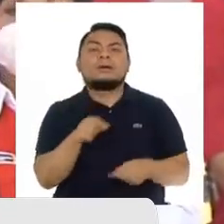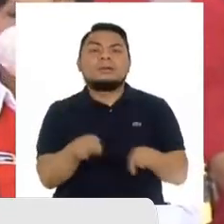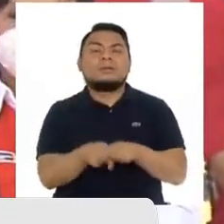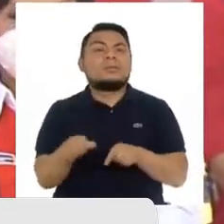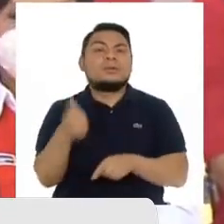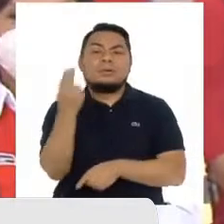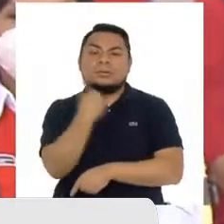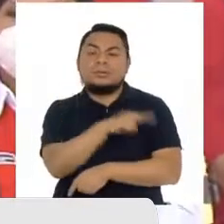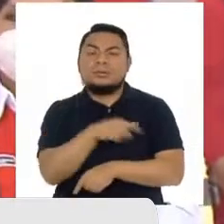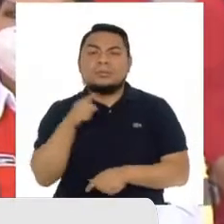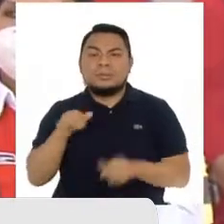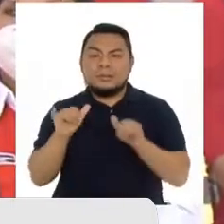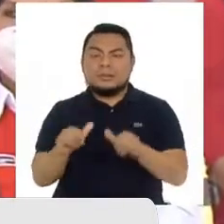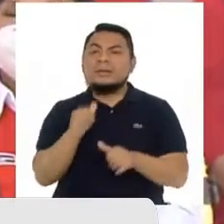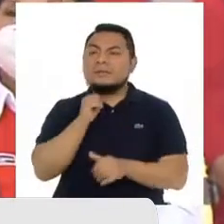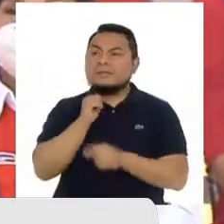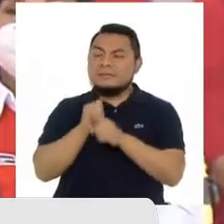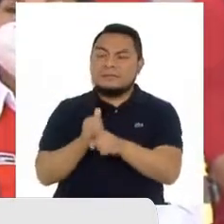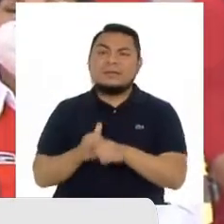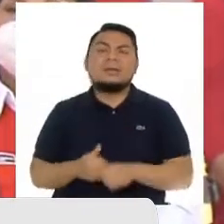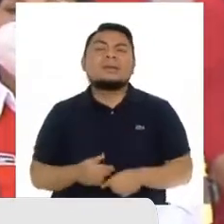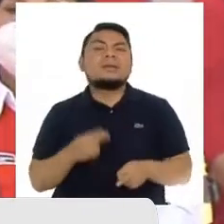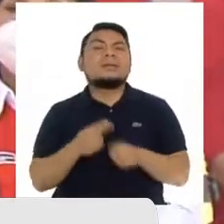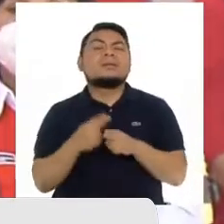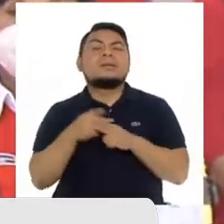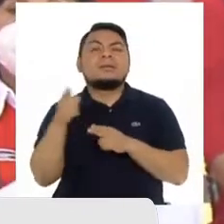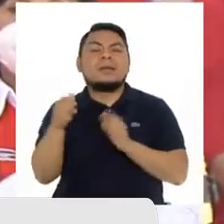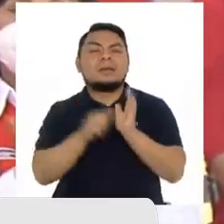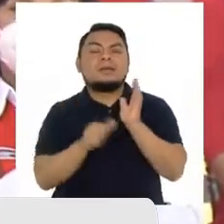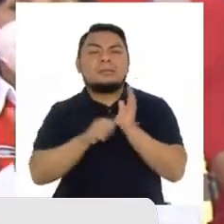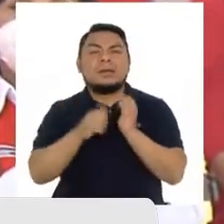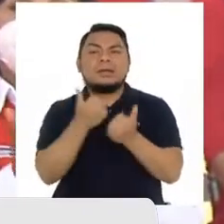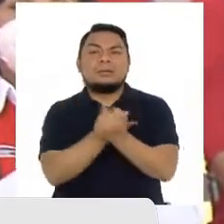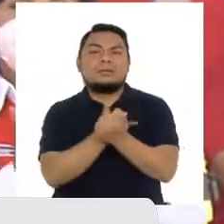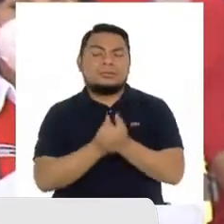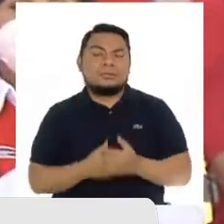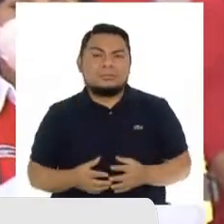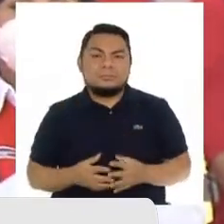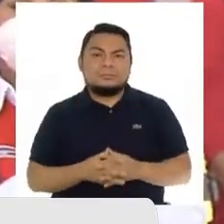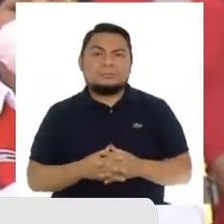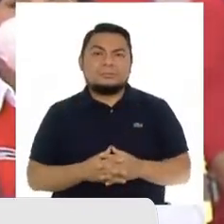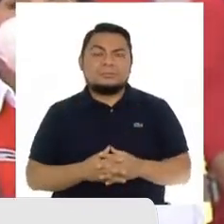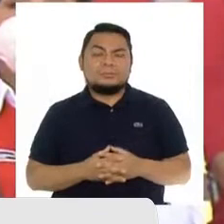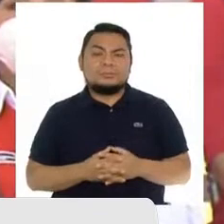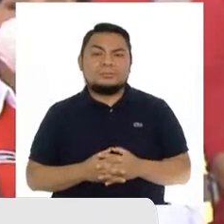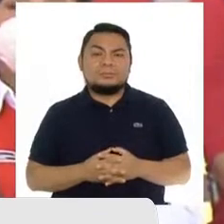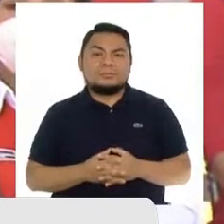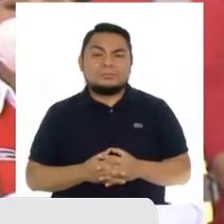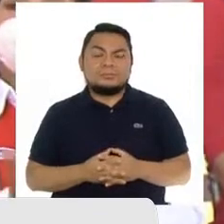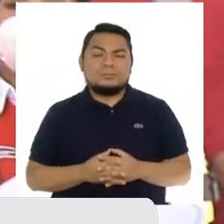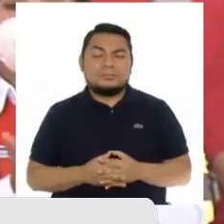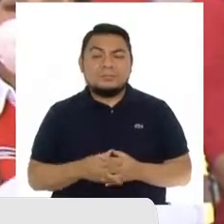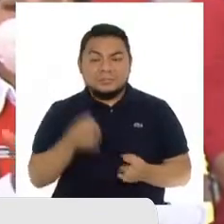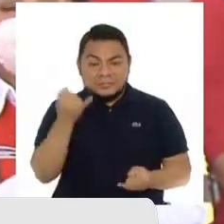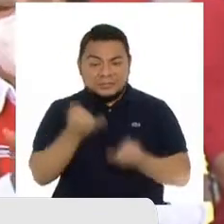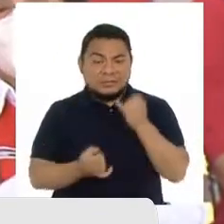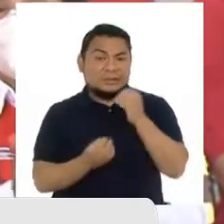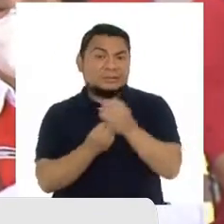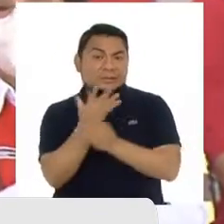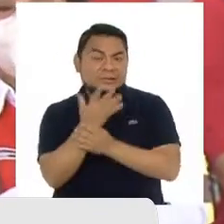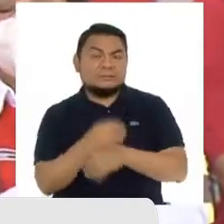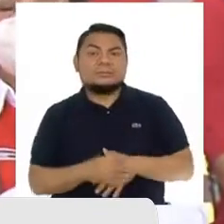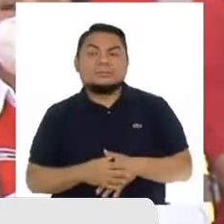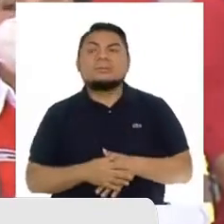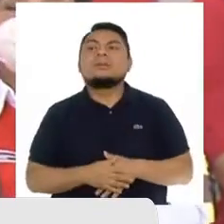otro hospital que queda pendiente estimados hermanos de escucha a fines de septiembre